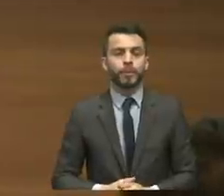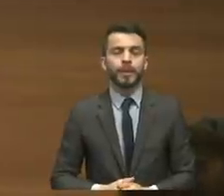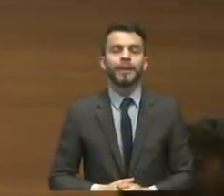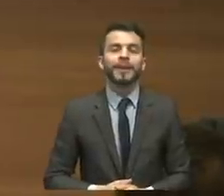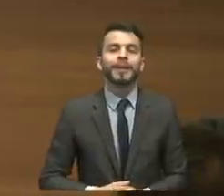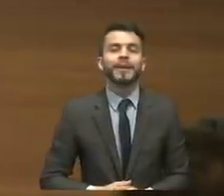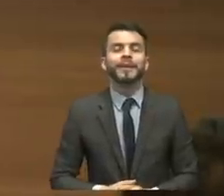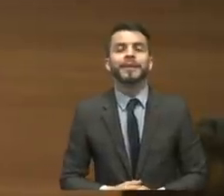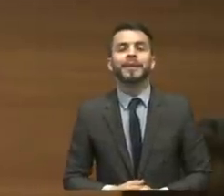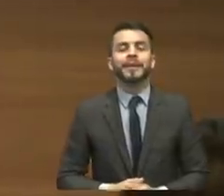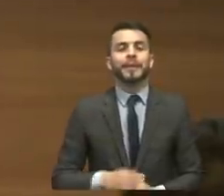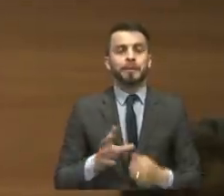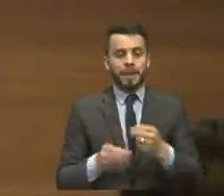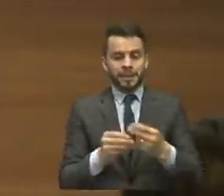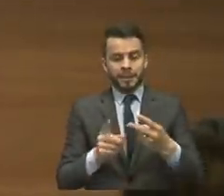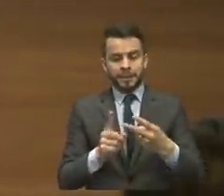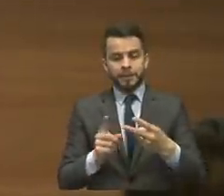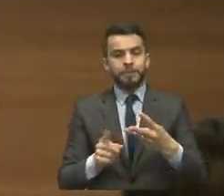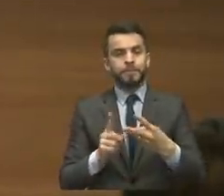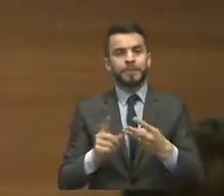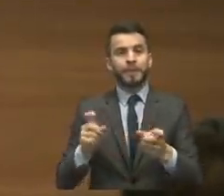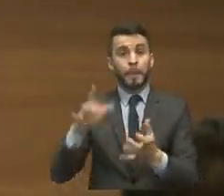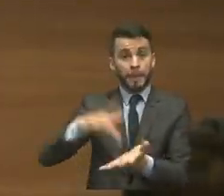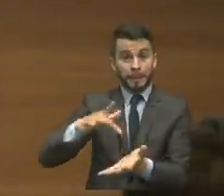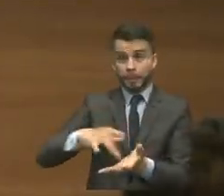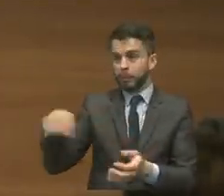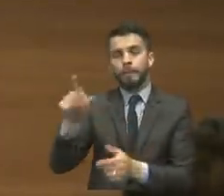La participación es decisoria,